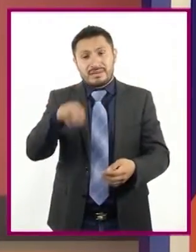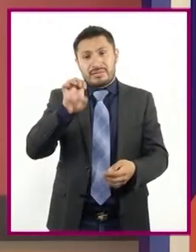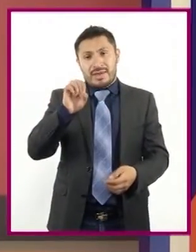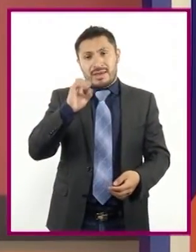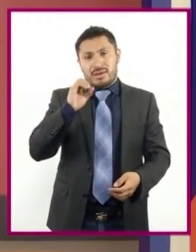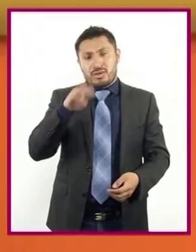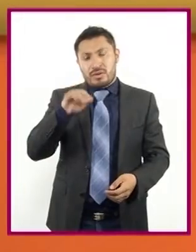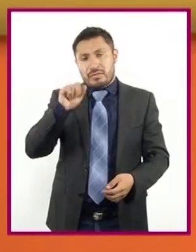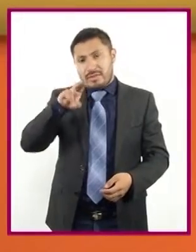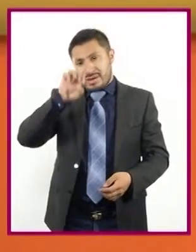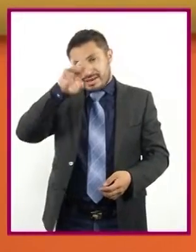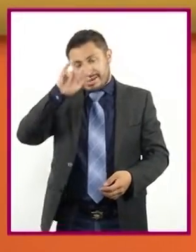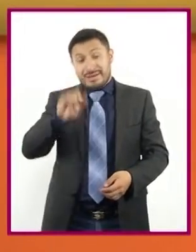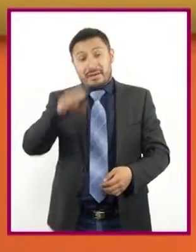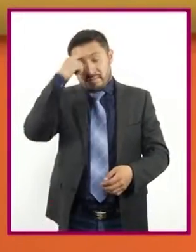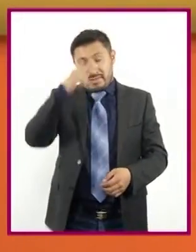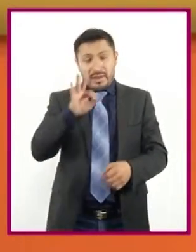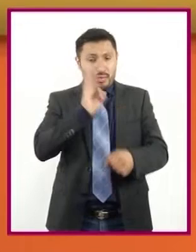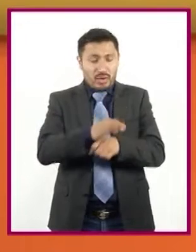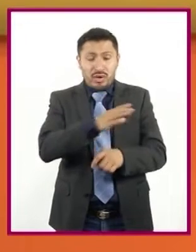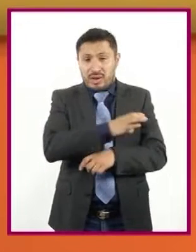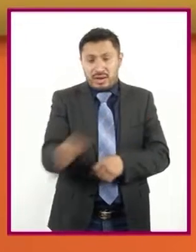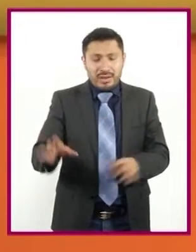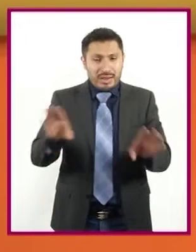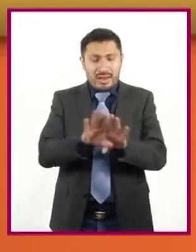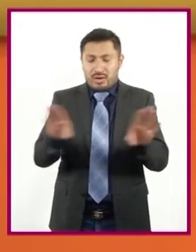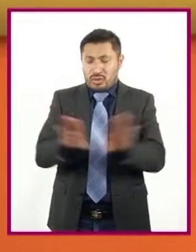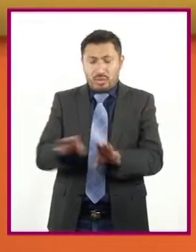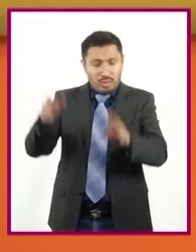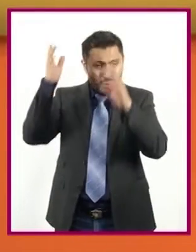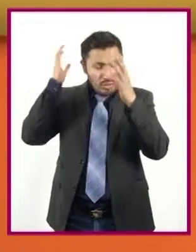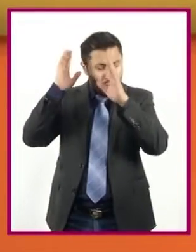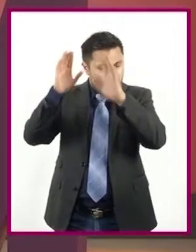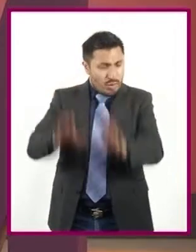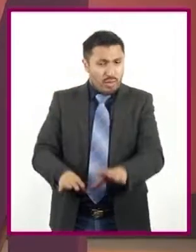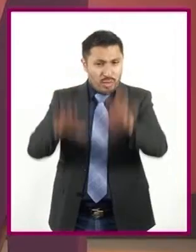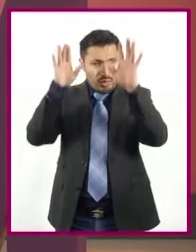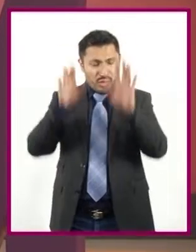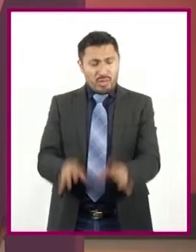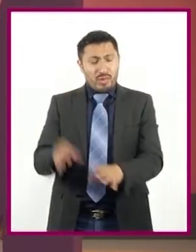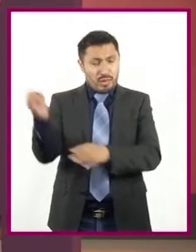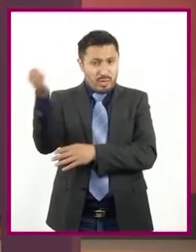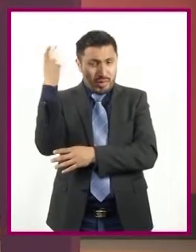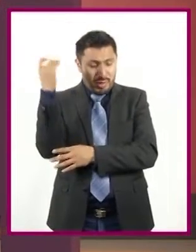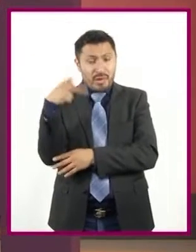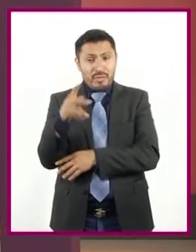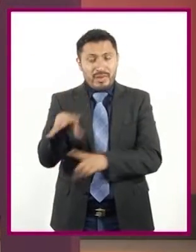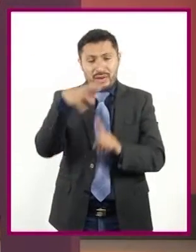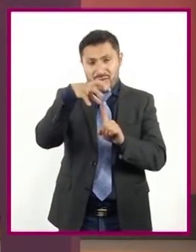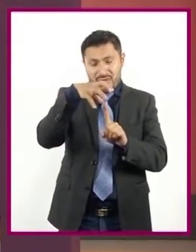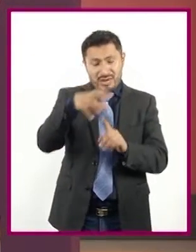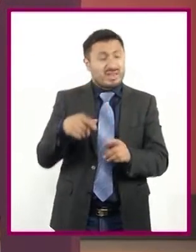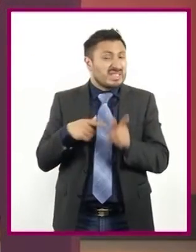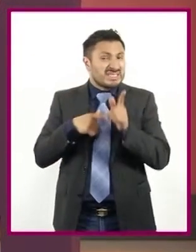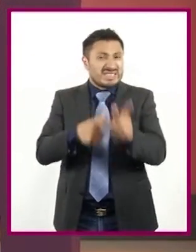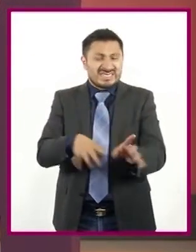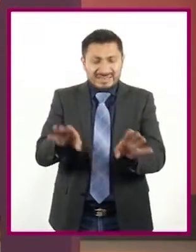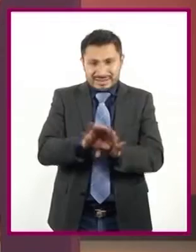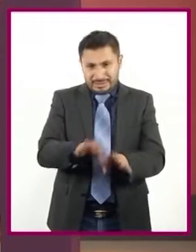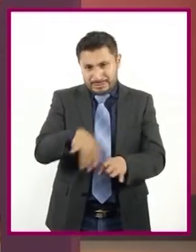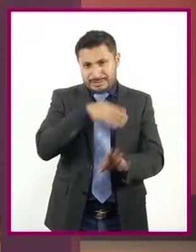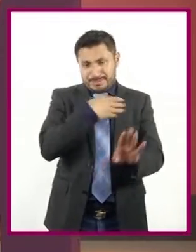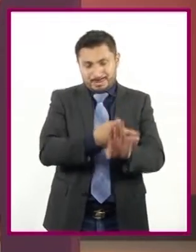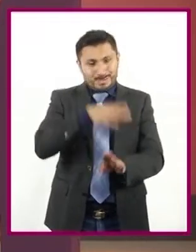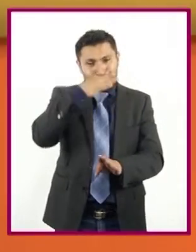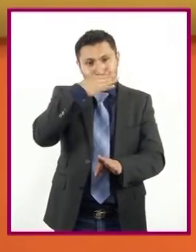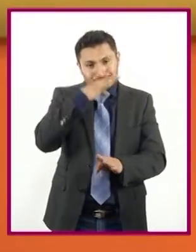sus cultivos surgieron rituales. No obstante, el hongo seguía invadiendo la siembra, causando desgracias. Así es como surge